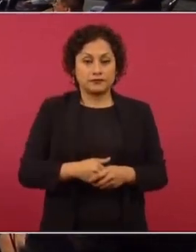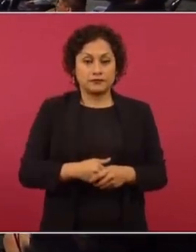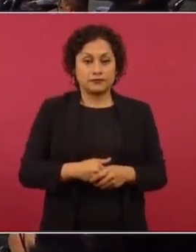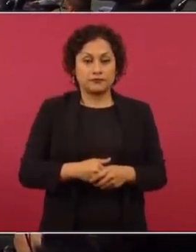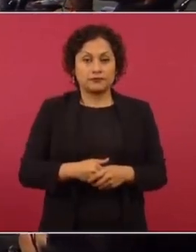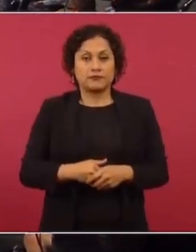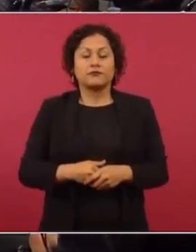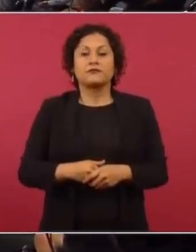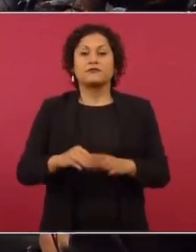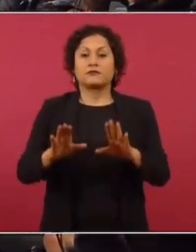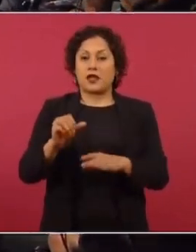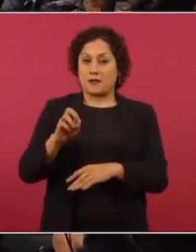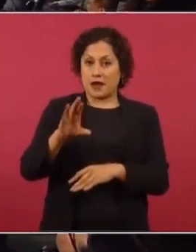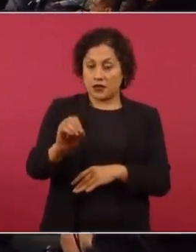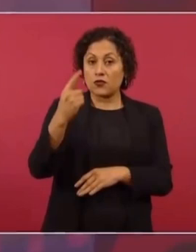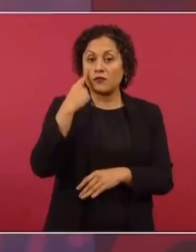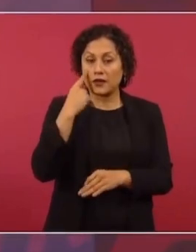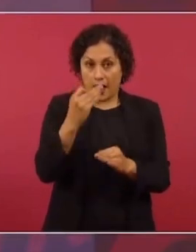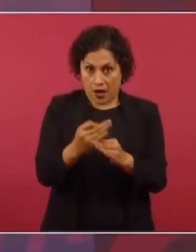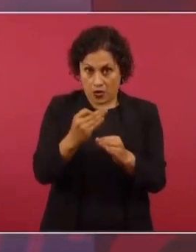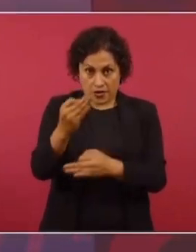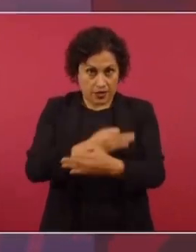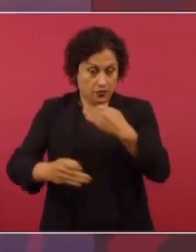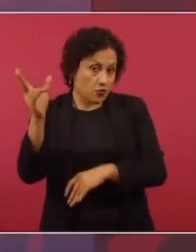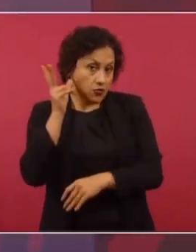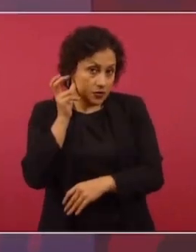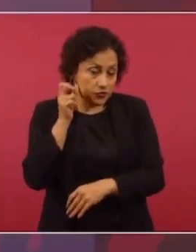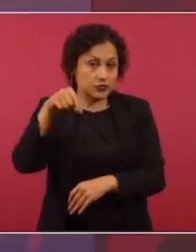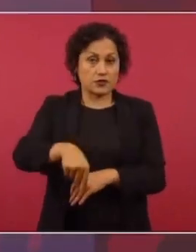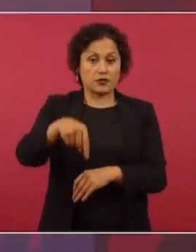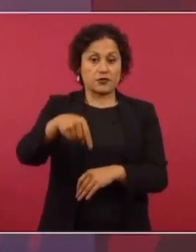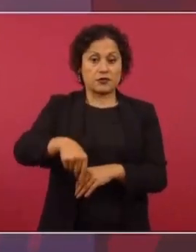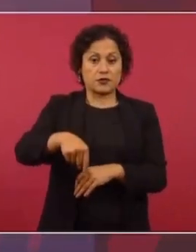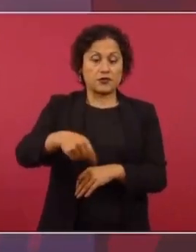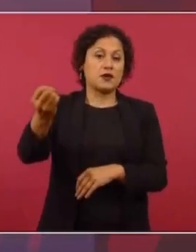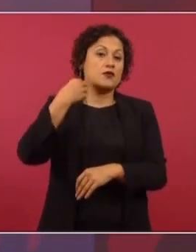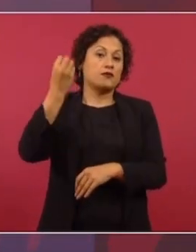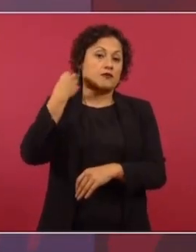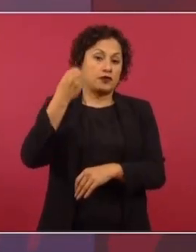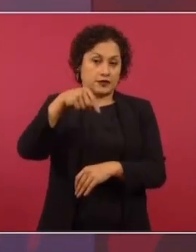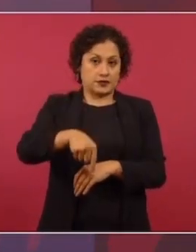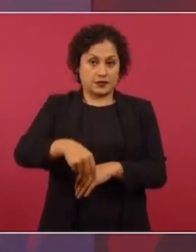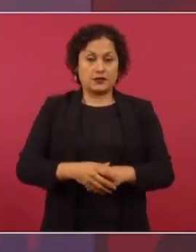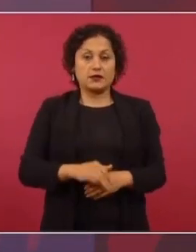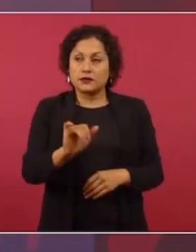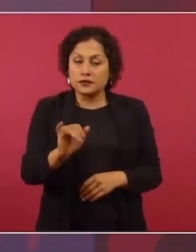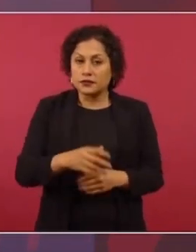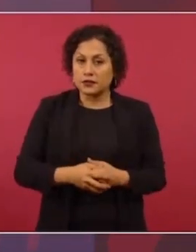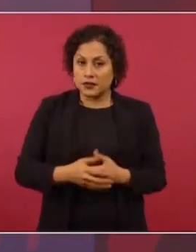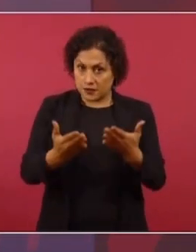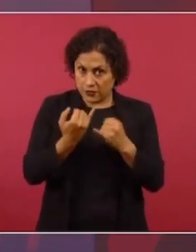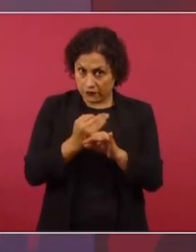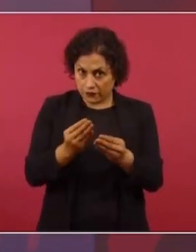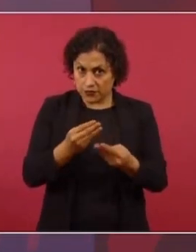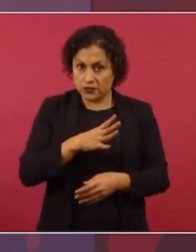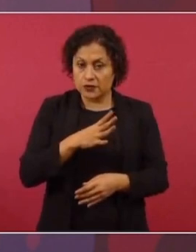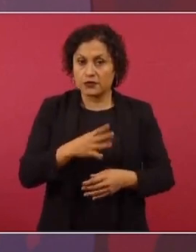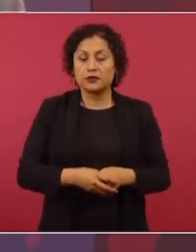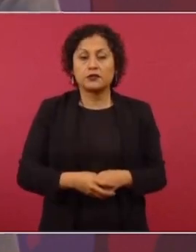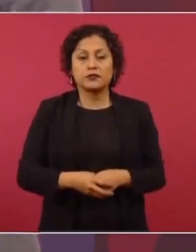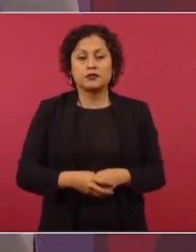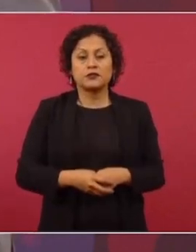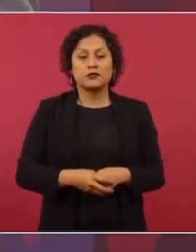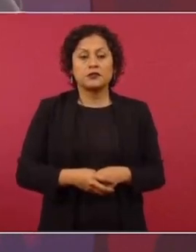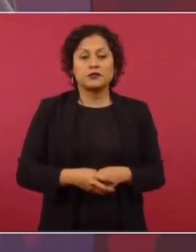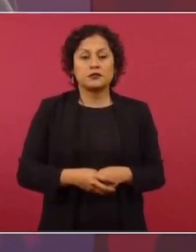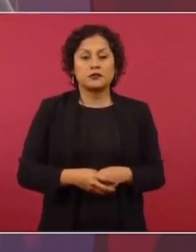mira, te están escuchando, ¿eh? Aquí en la de conferencia. Sí, señor. ¿Puedes informarnos? Pues, señor, siguiendo